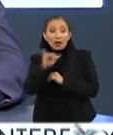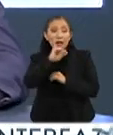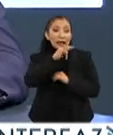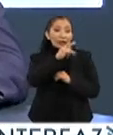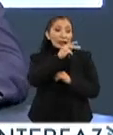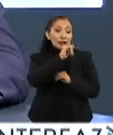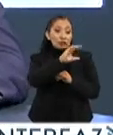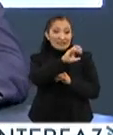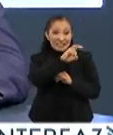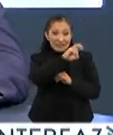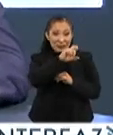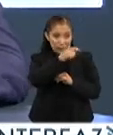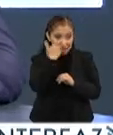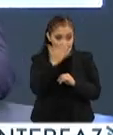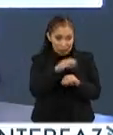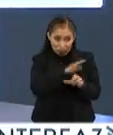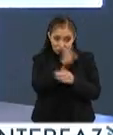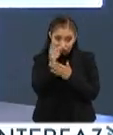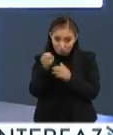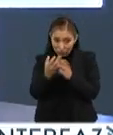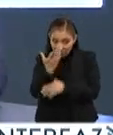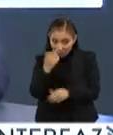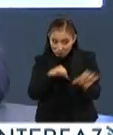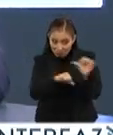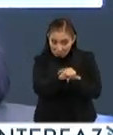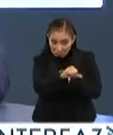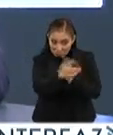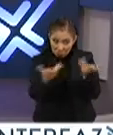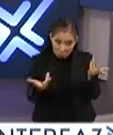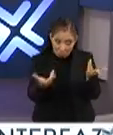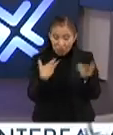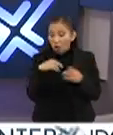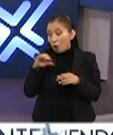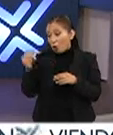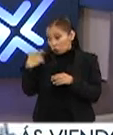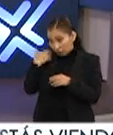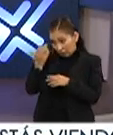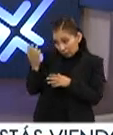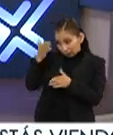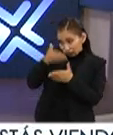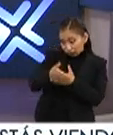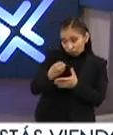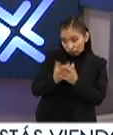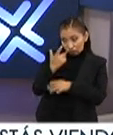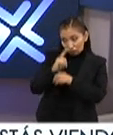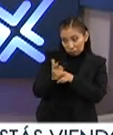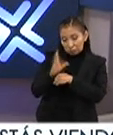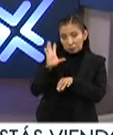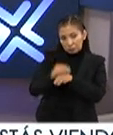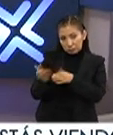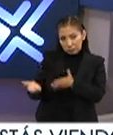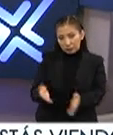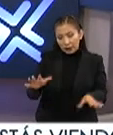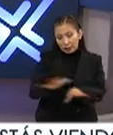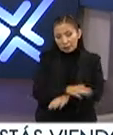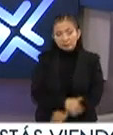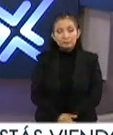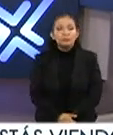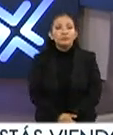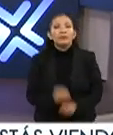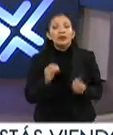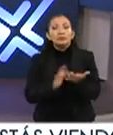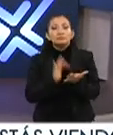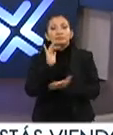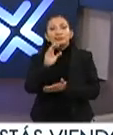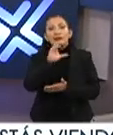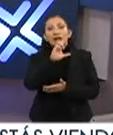hacer la invitación y aquellos que deseen tomar esta nueva carrera se les permitirá. Perfecto. Muy bien, te agradecemos